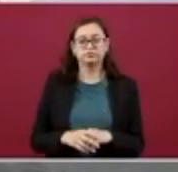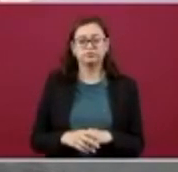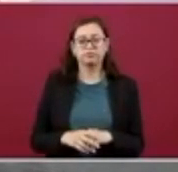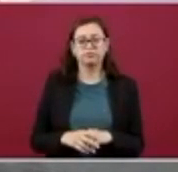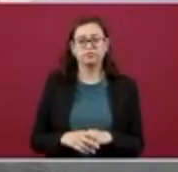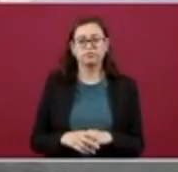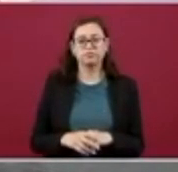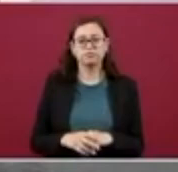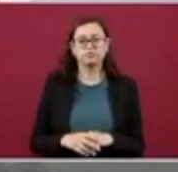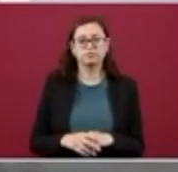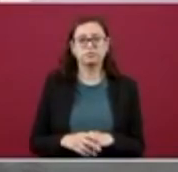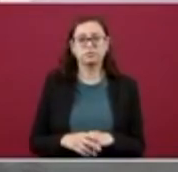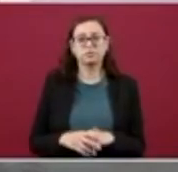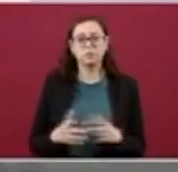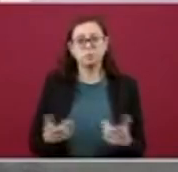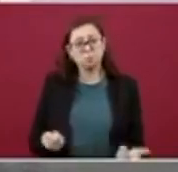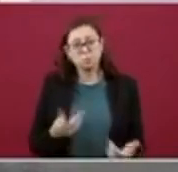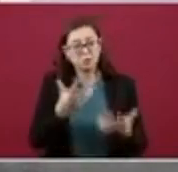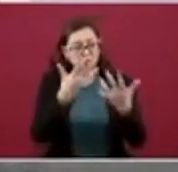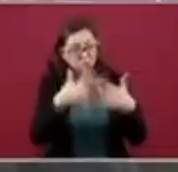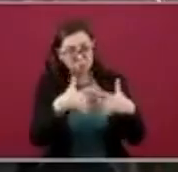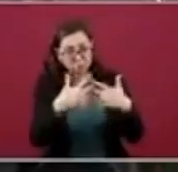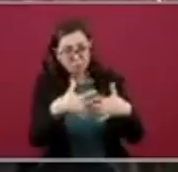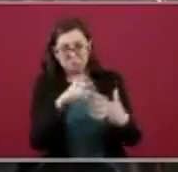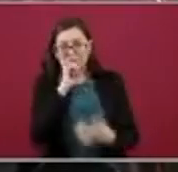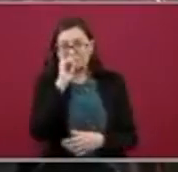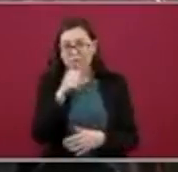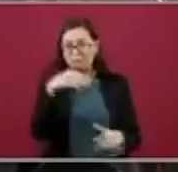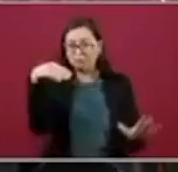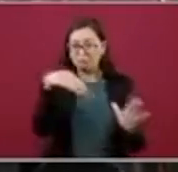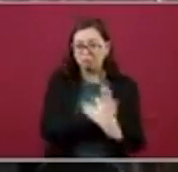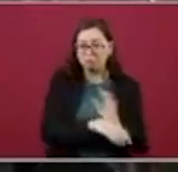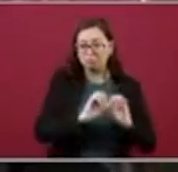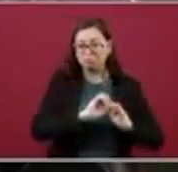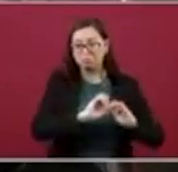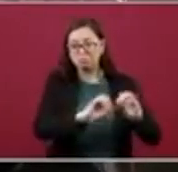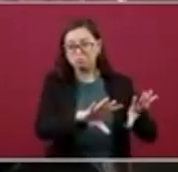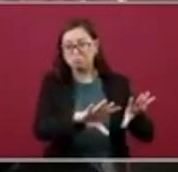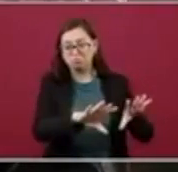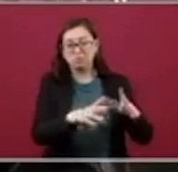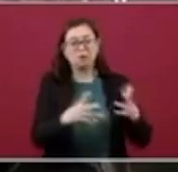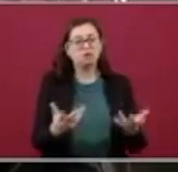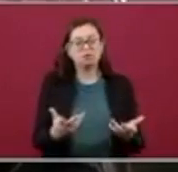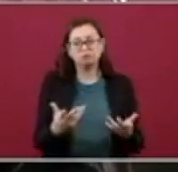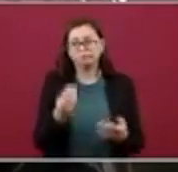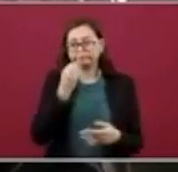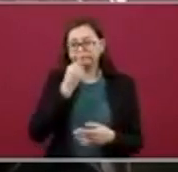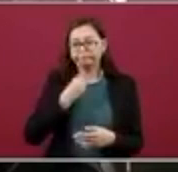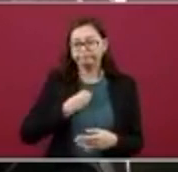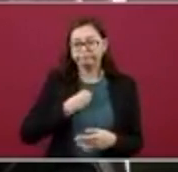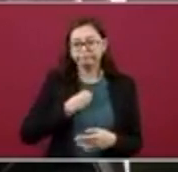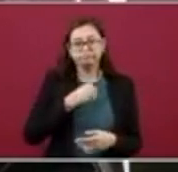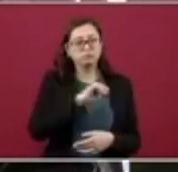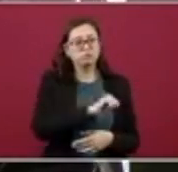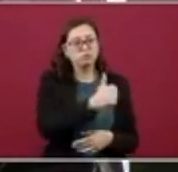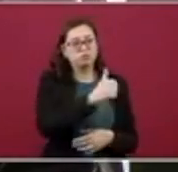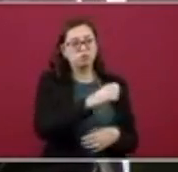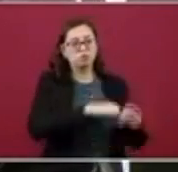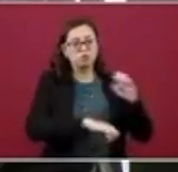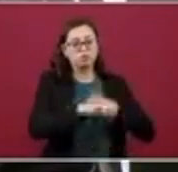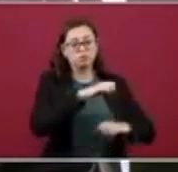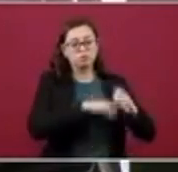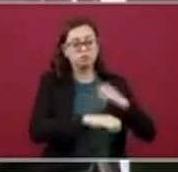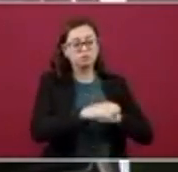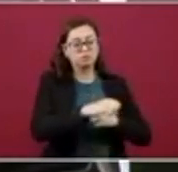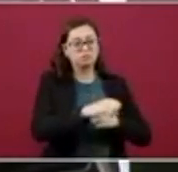no se echa a andar esta planta, tendríamos que comprar la energía eléctrica a